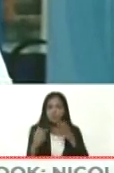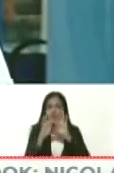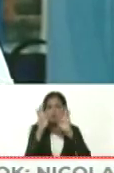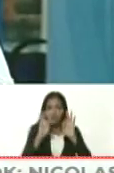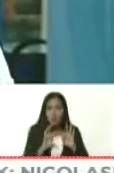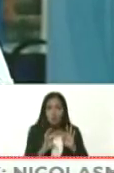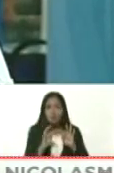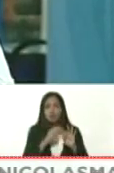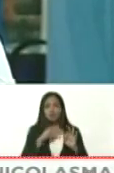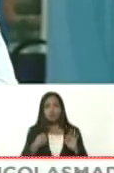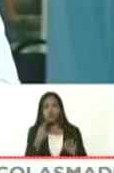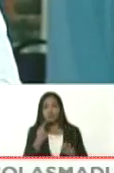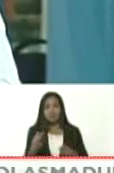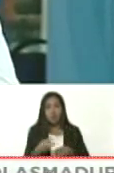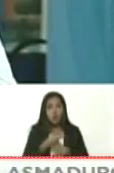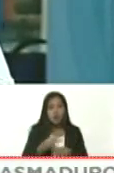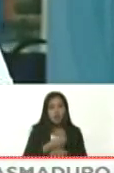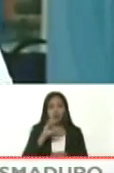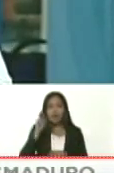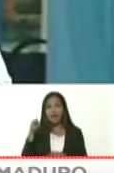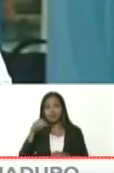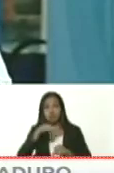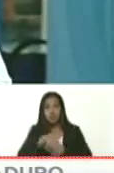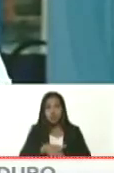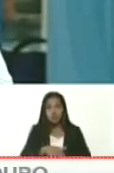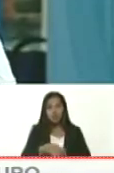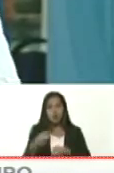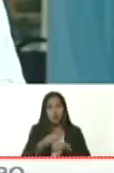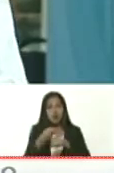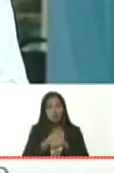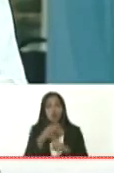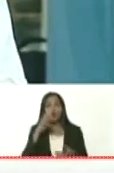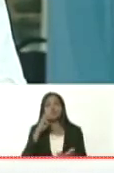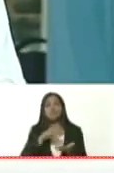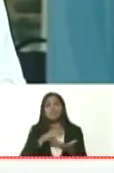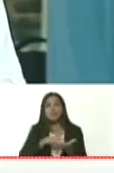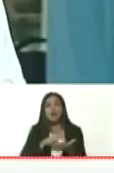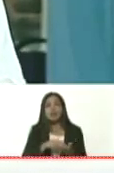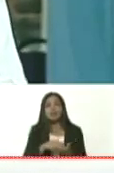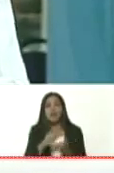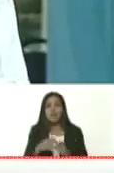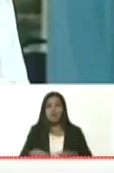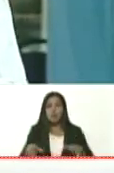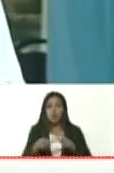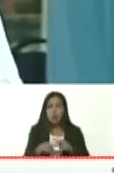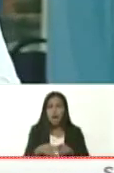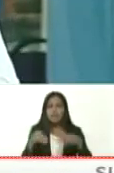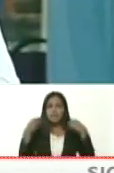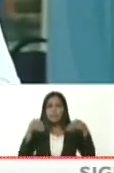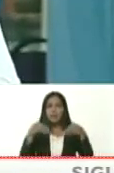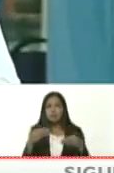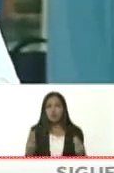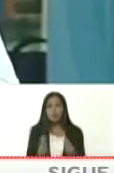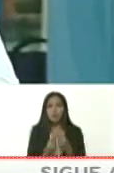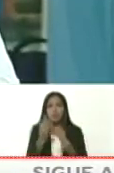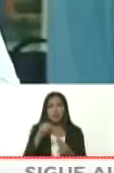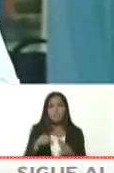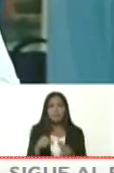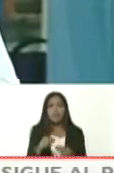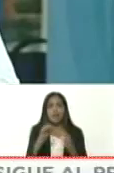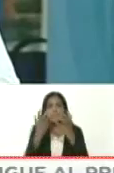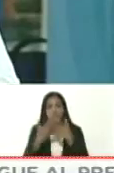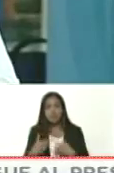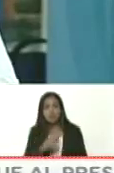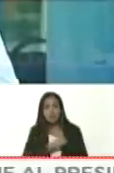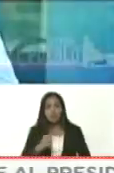Lo decía el gobernador de Miranda, Héctor Rodríguez. Y hemos venido haciendo una mesa del plástico. Aquí también nos acompaña, presidente, empresarios